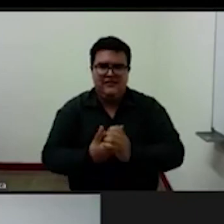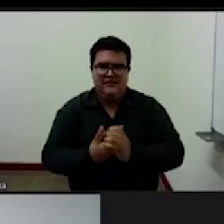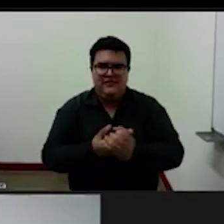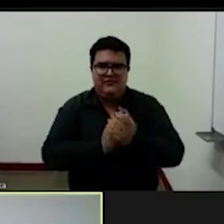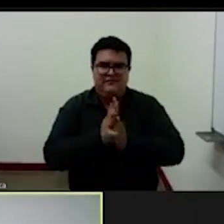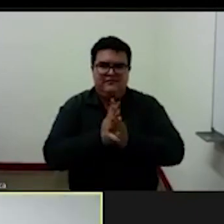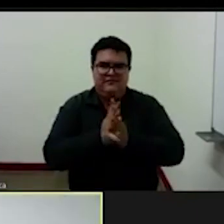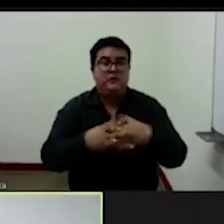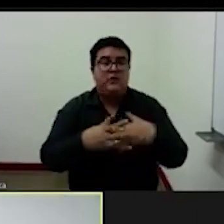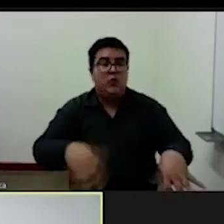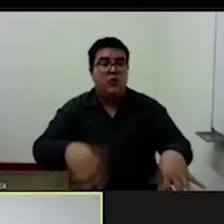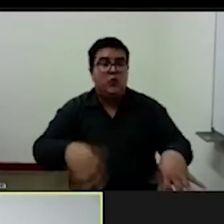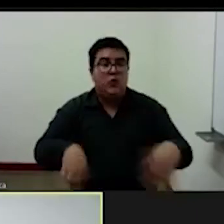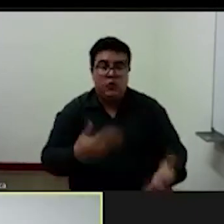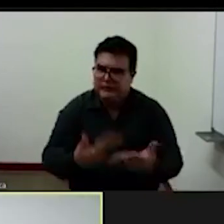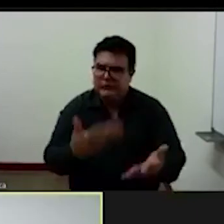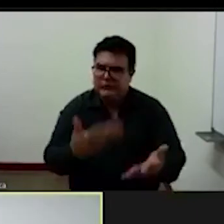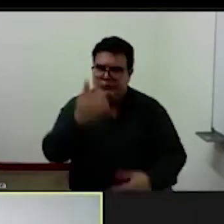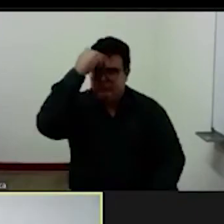Muchísimas gracias, maestro Alfaro.